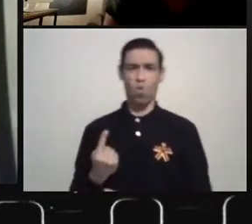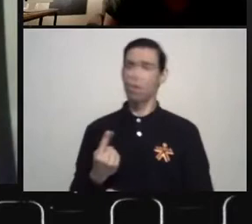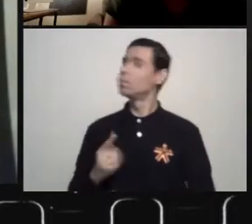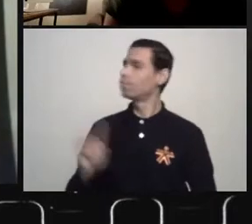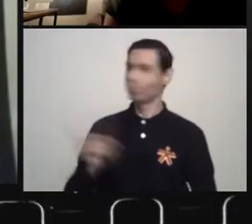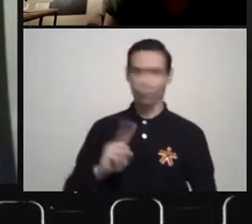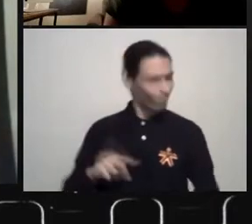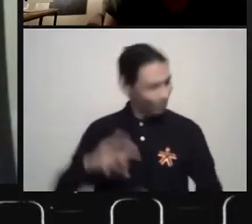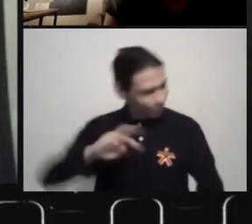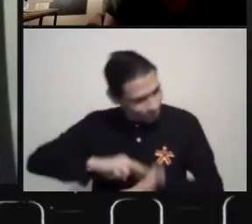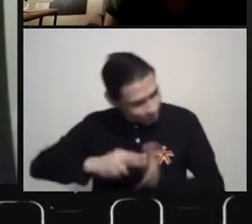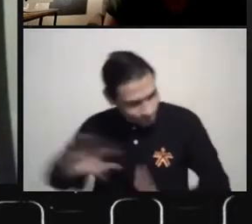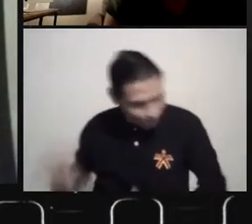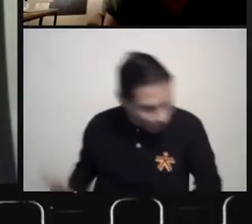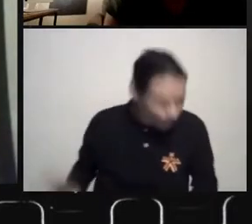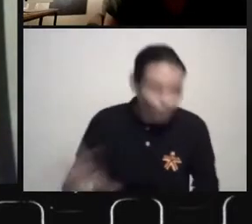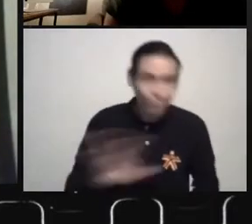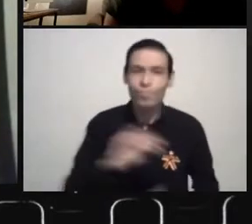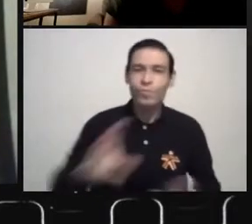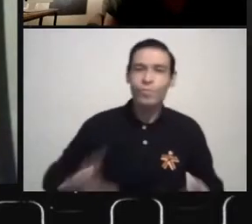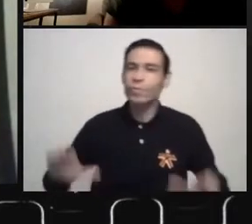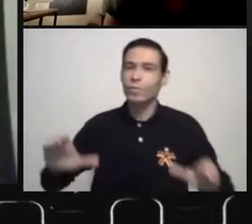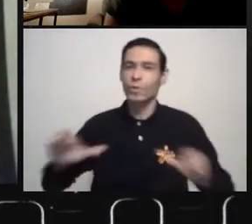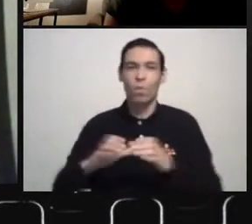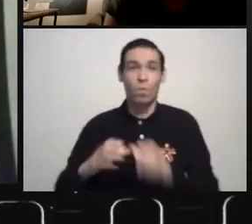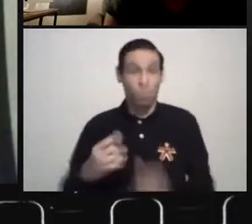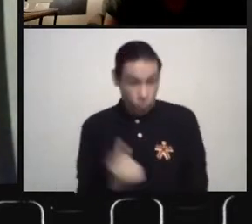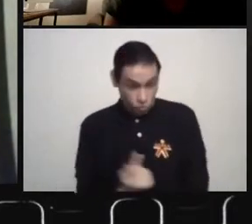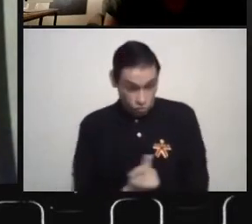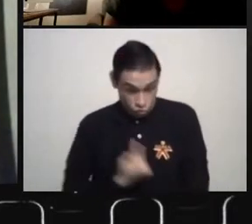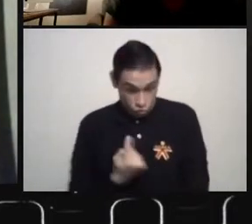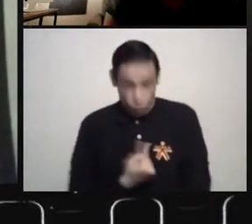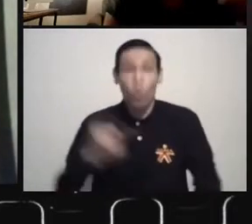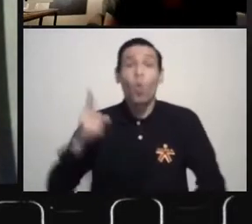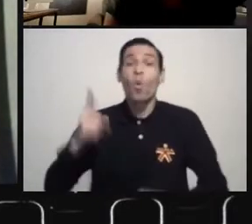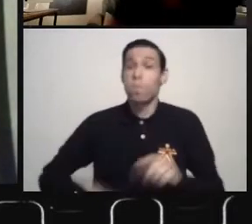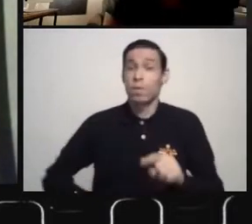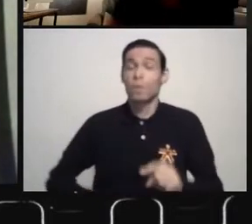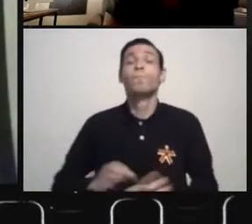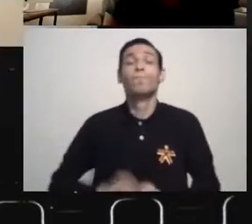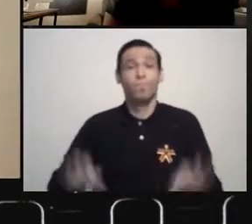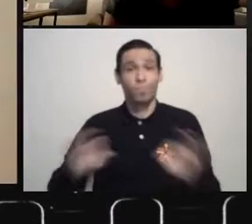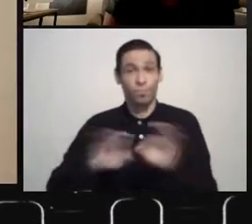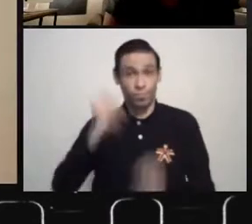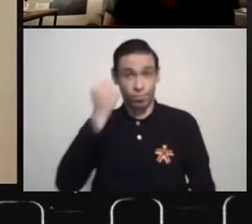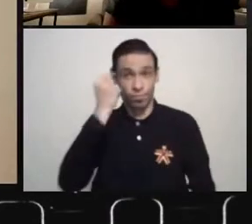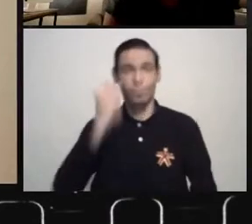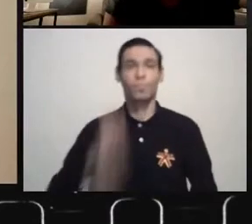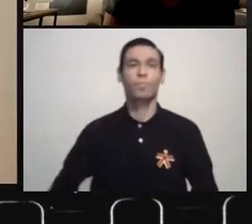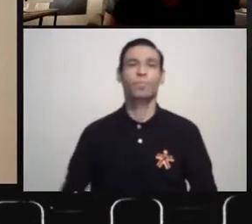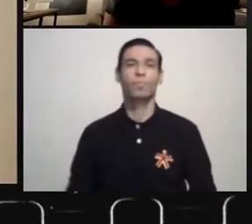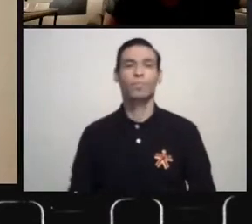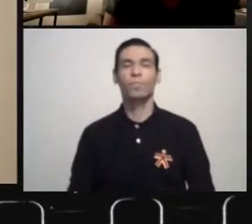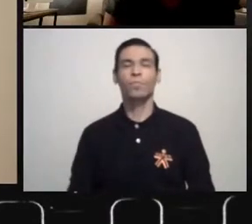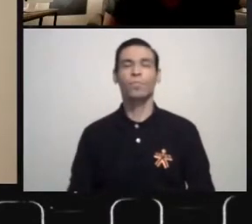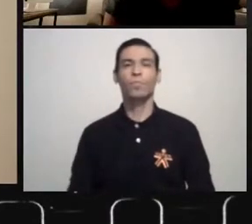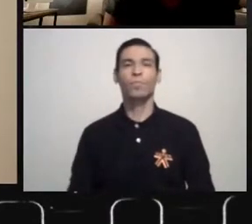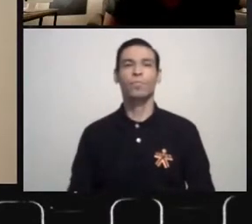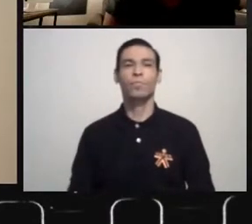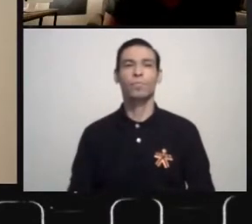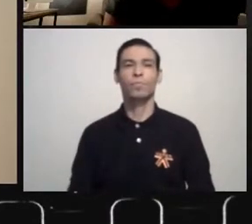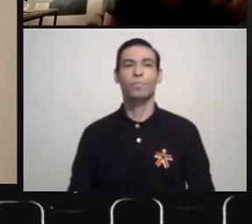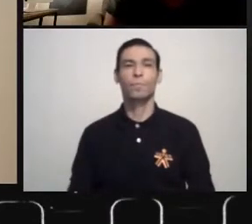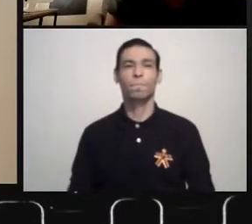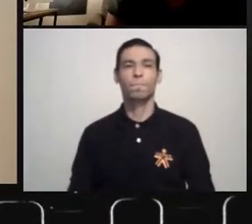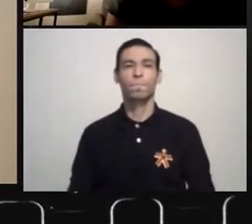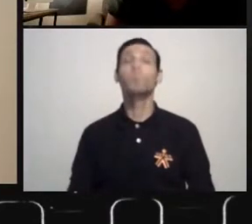hacer solo en definitiva. Y uno tiene que entender eso. Bueno, ya casi vamos a darle paso también a las preguntas del público, que ya